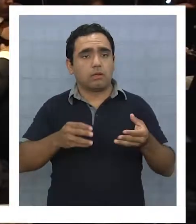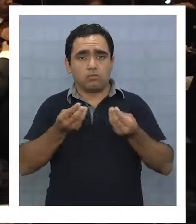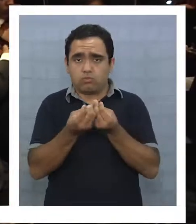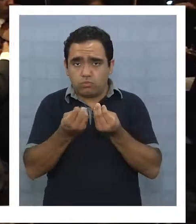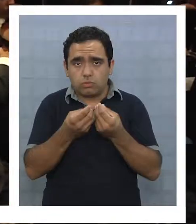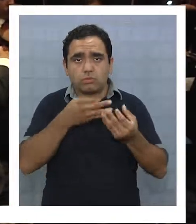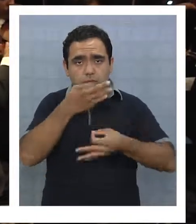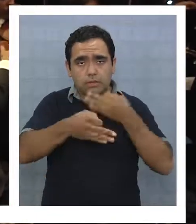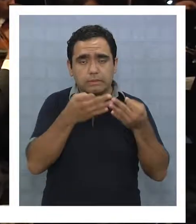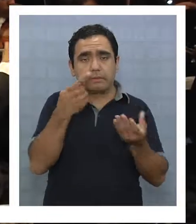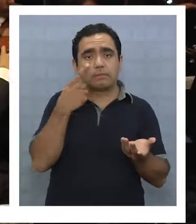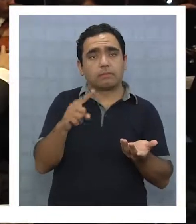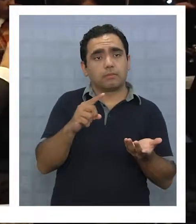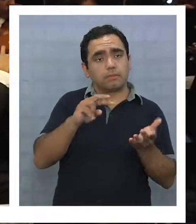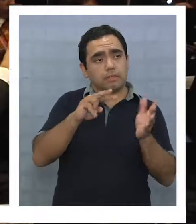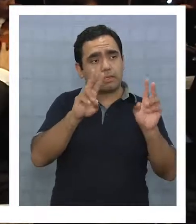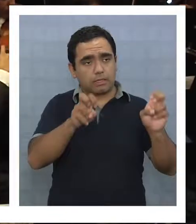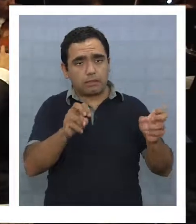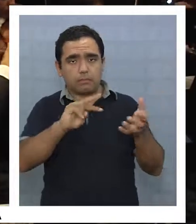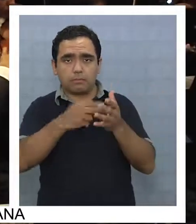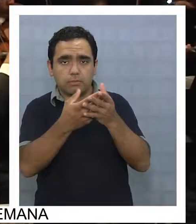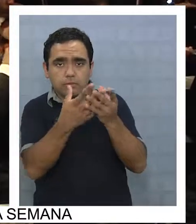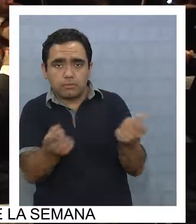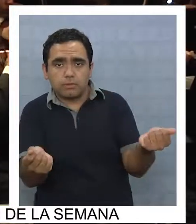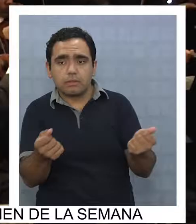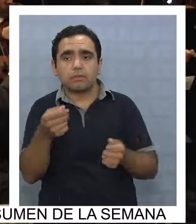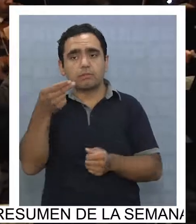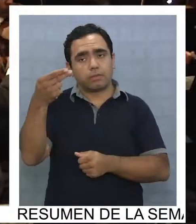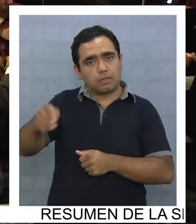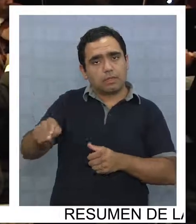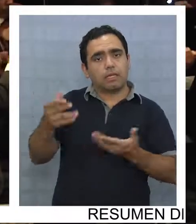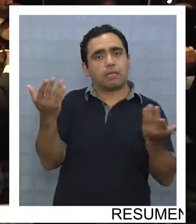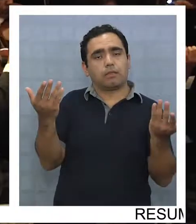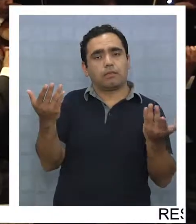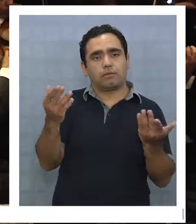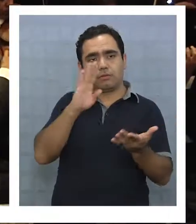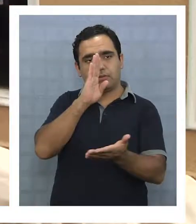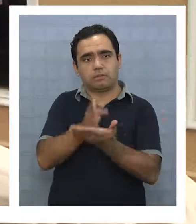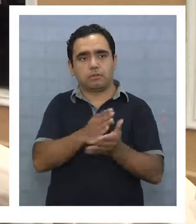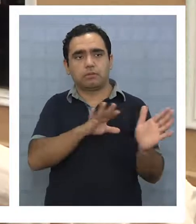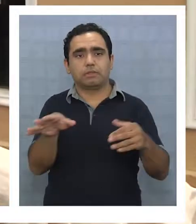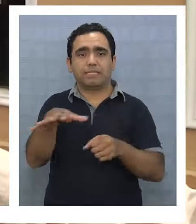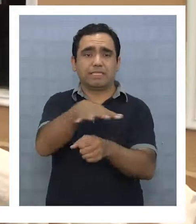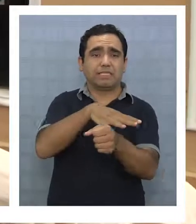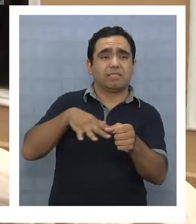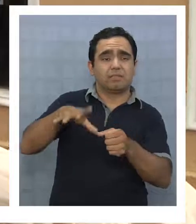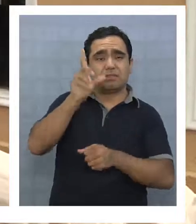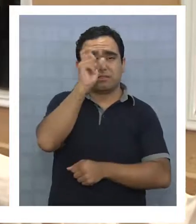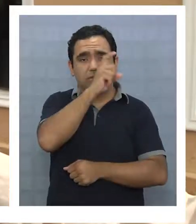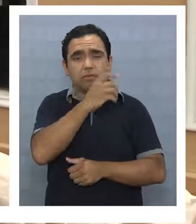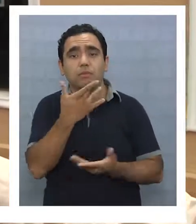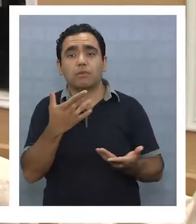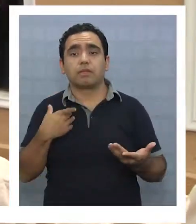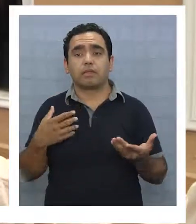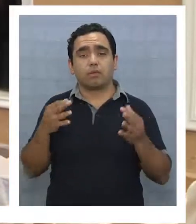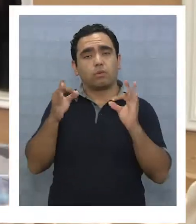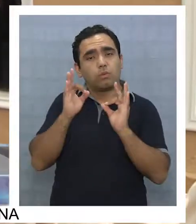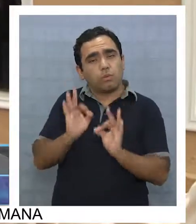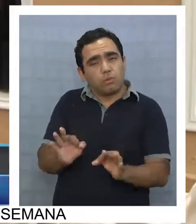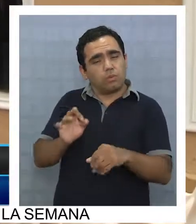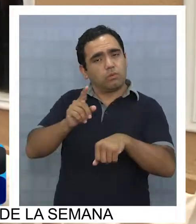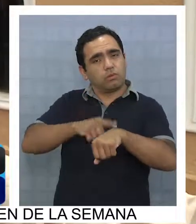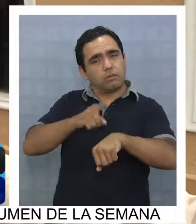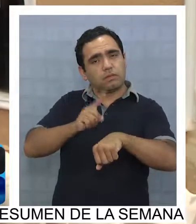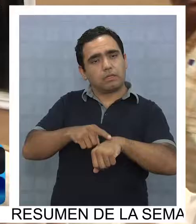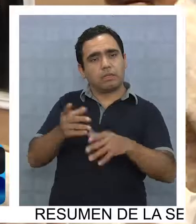en un tema cuya solución es de su dependencia. Es una situación compleja, porque ahí estamos en una etapa intermedia en lo que tiene